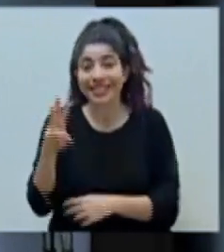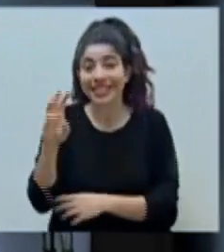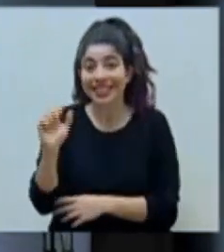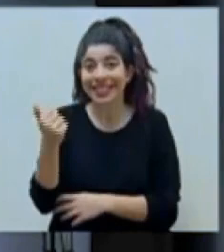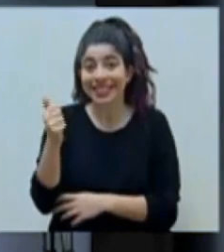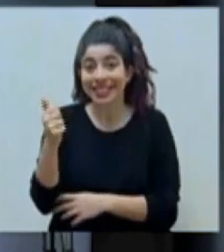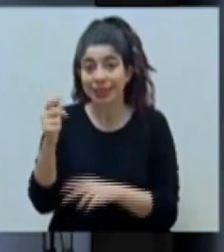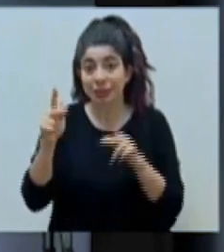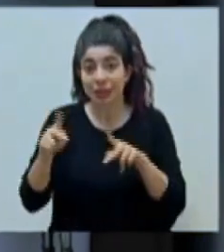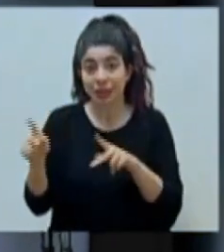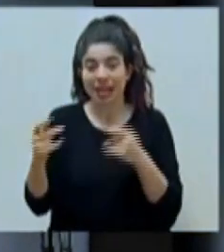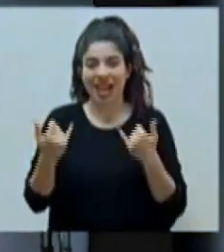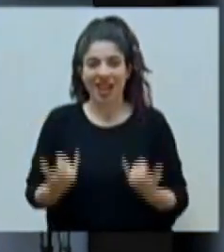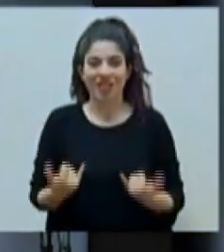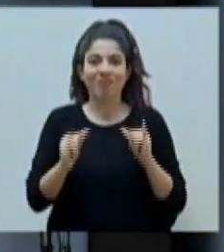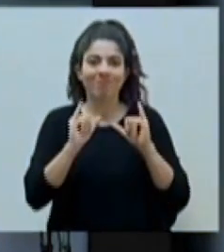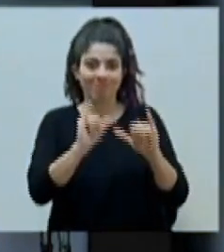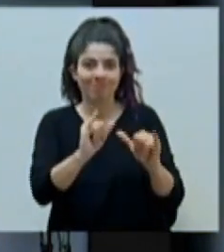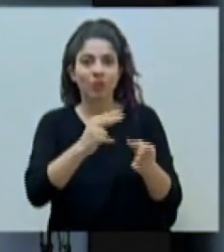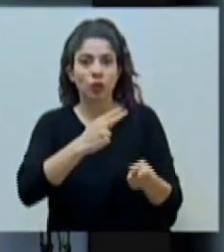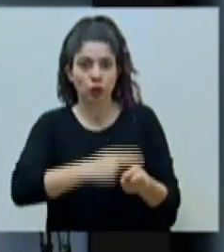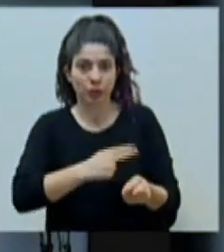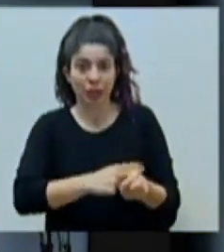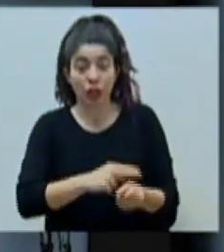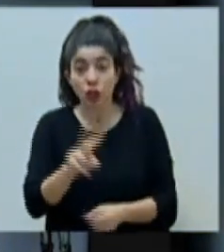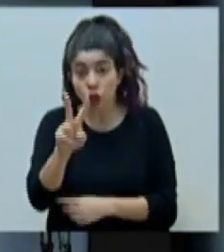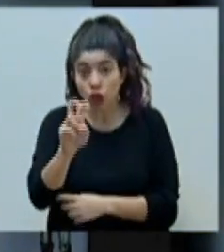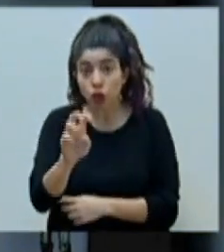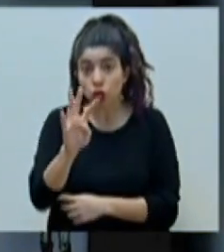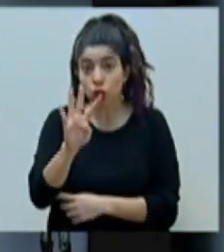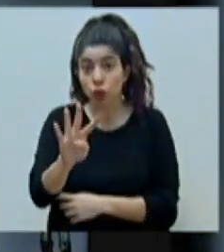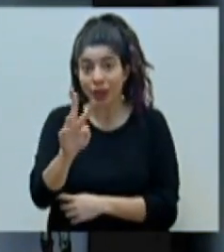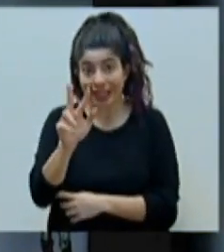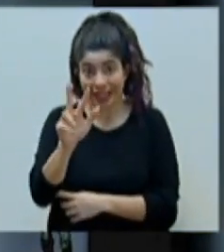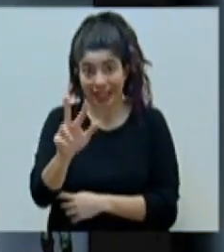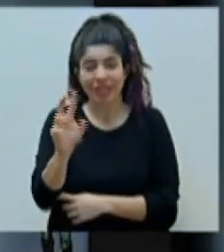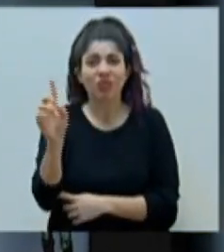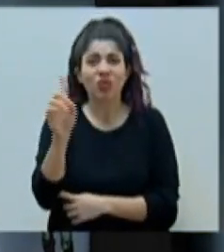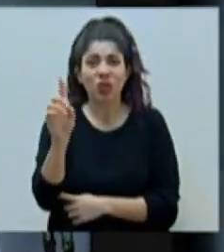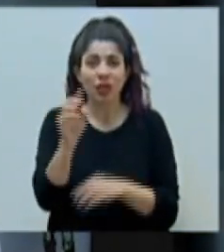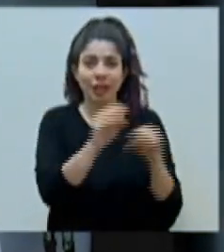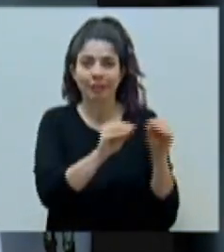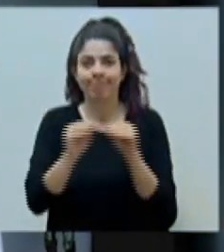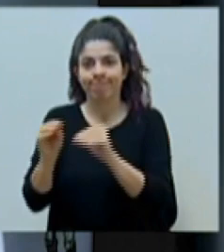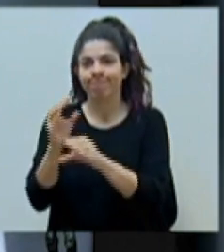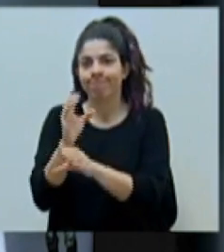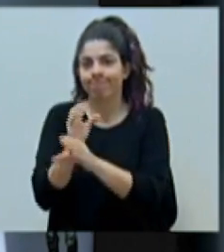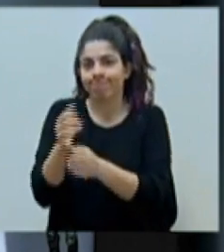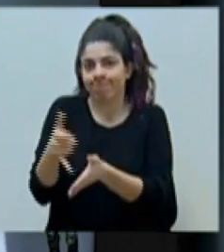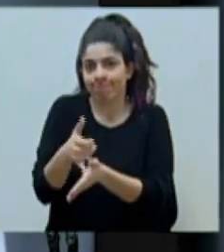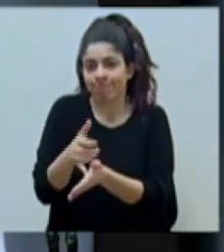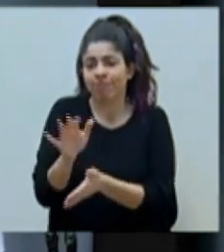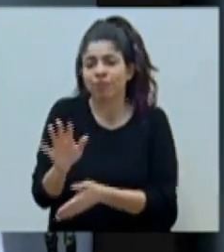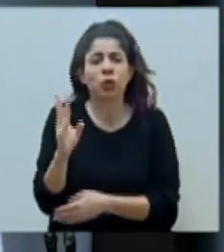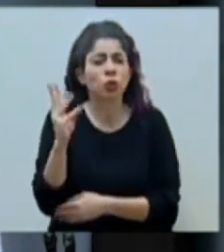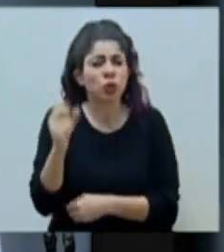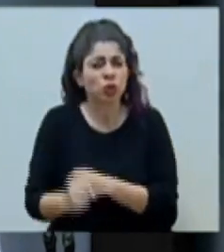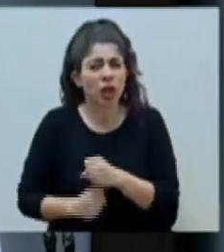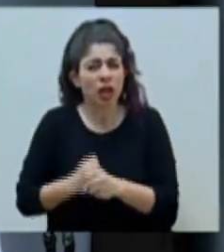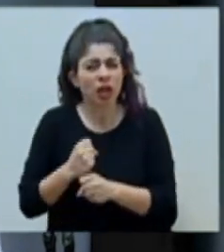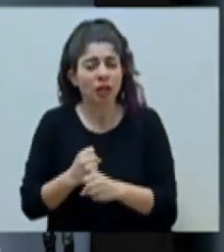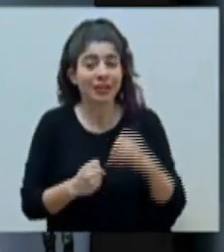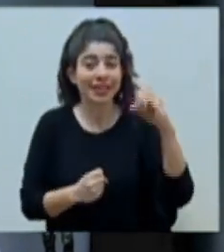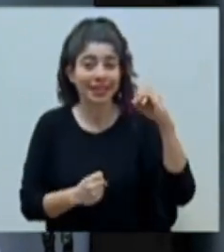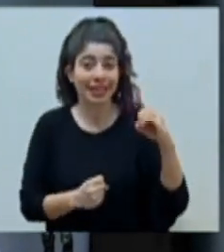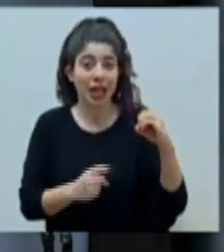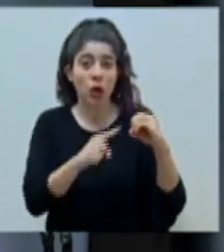610 personas se encuentran hospitalizadas, 243 de ellas en unidades de cuidados intensivos, con un rango de edad que va de